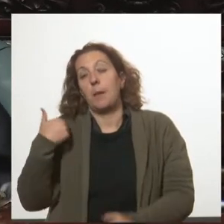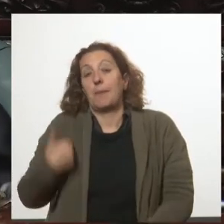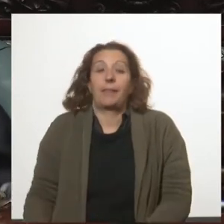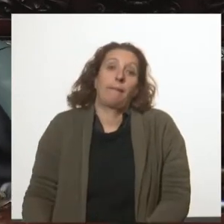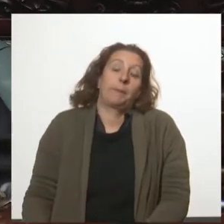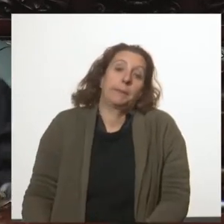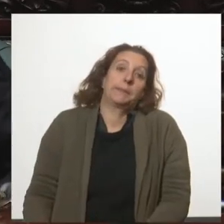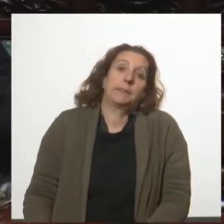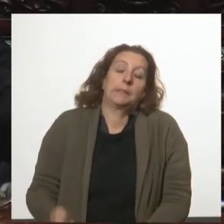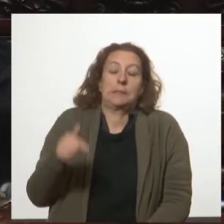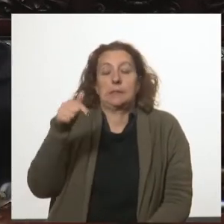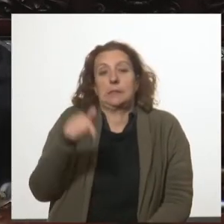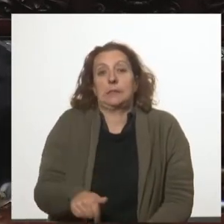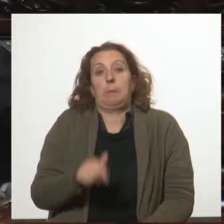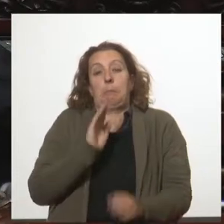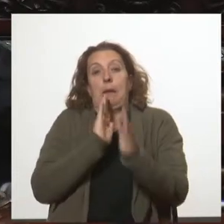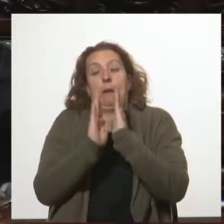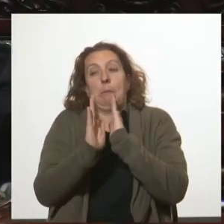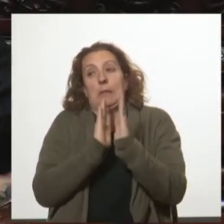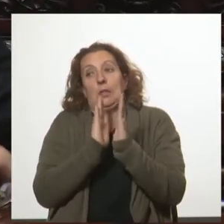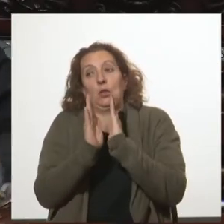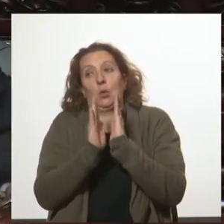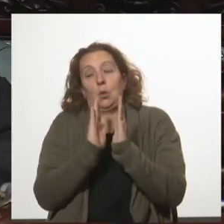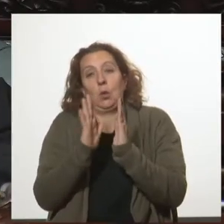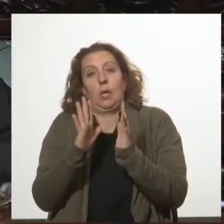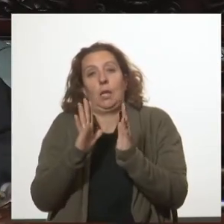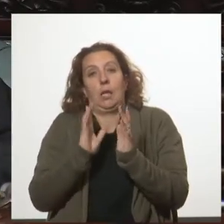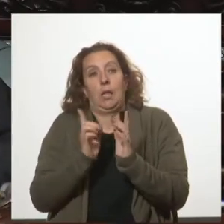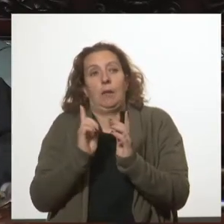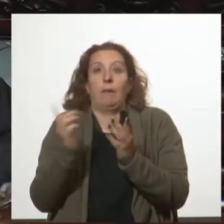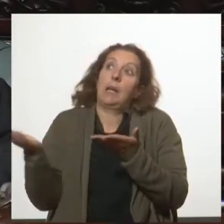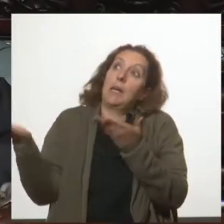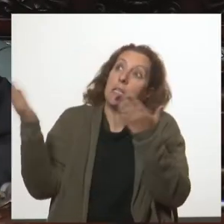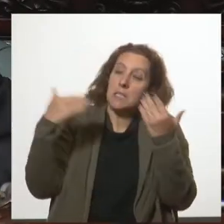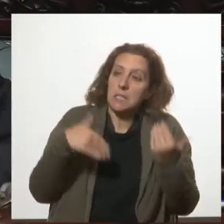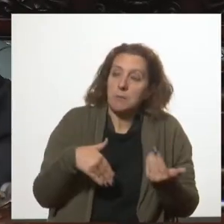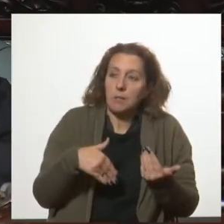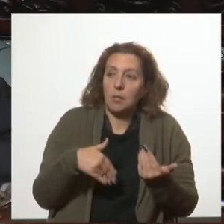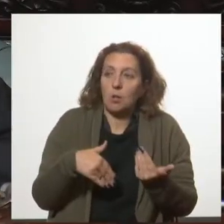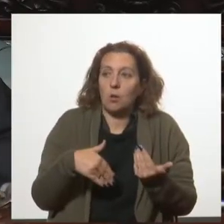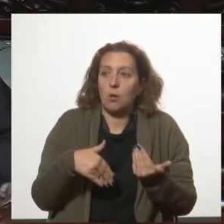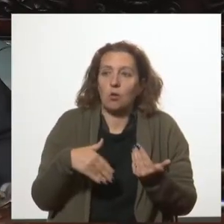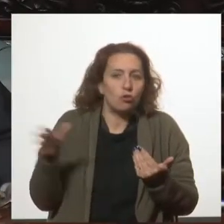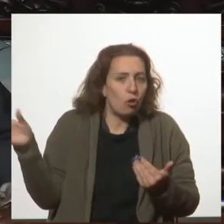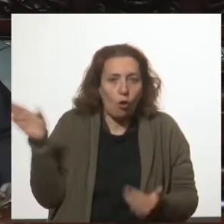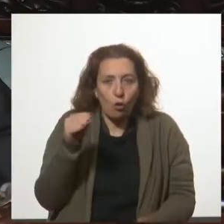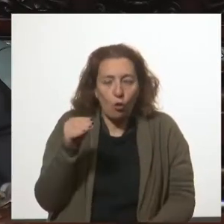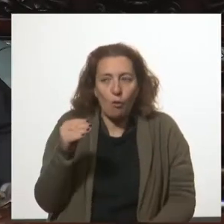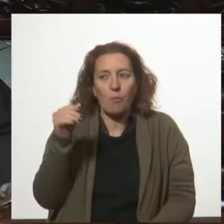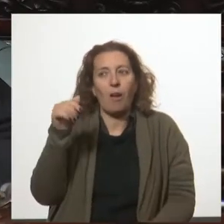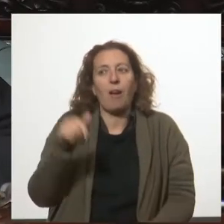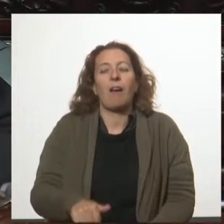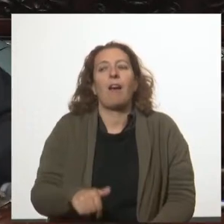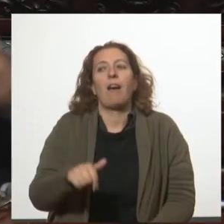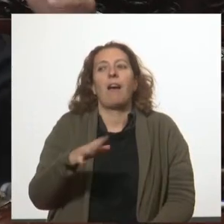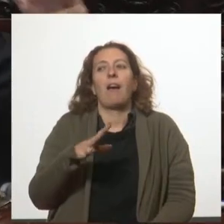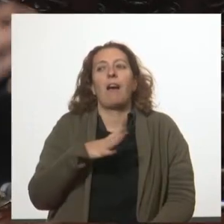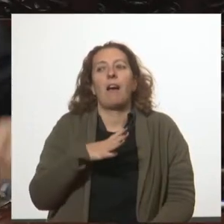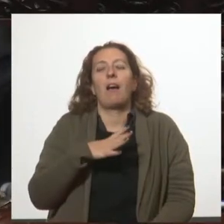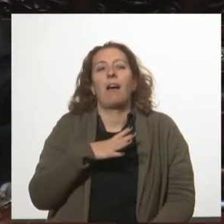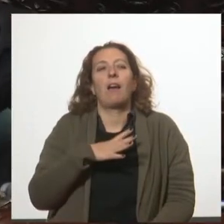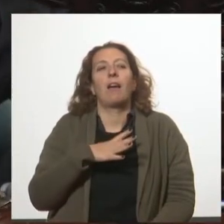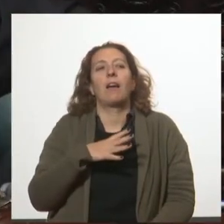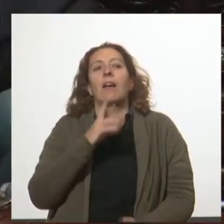este parlamento qué tiene que recibirlos en su plenitud porque acá está la voz de los